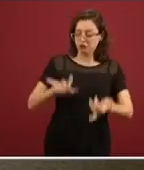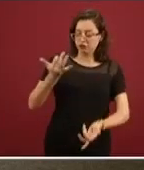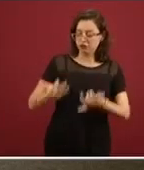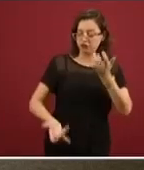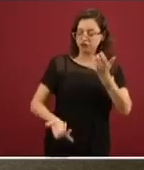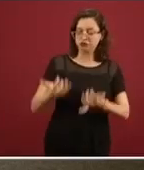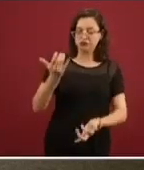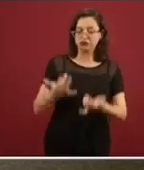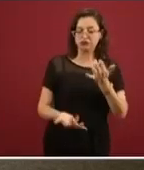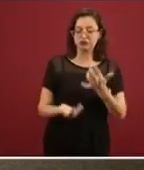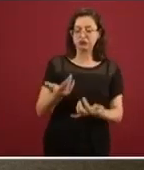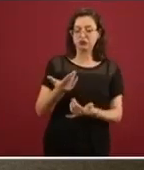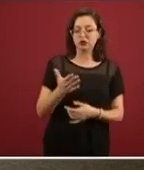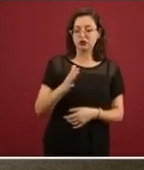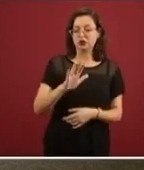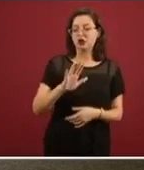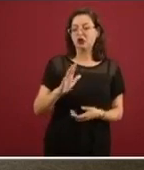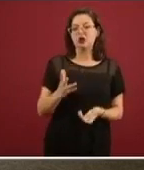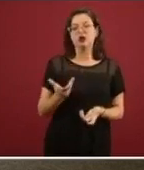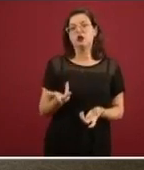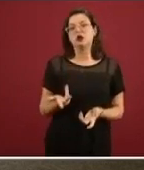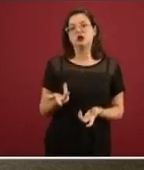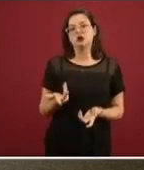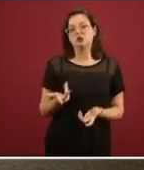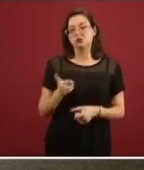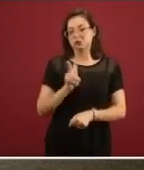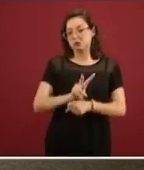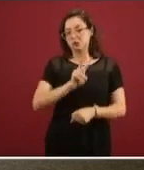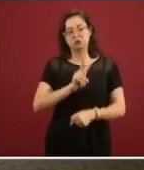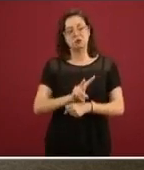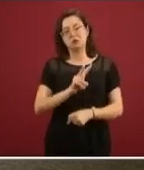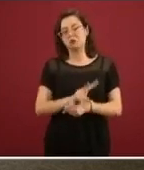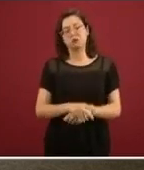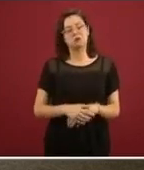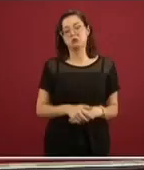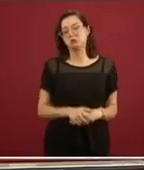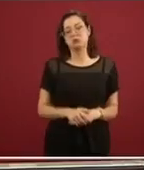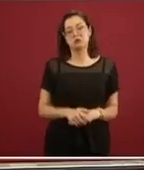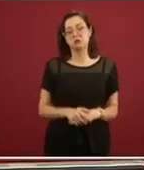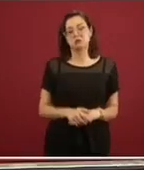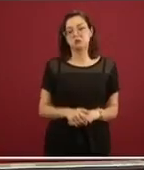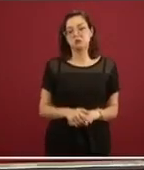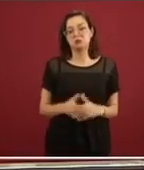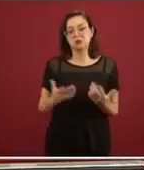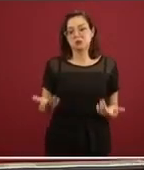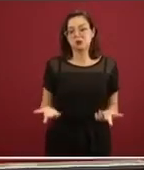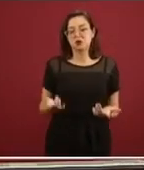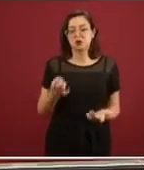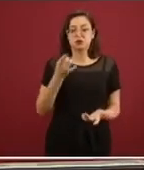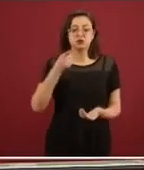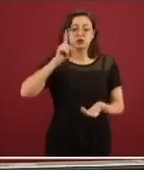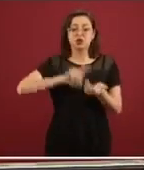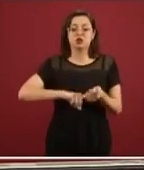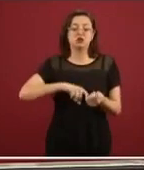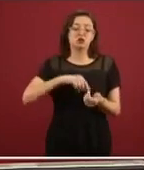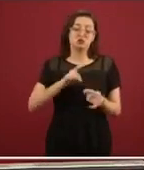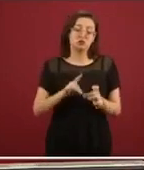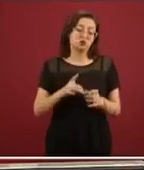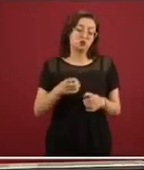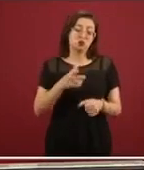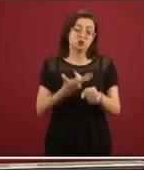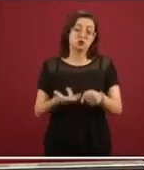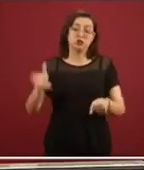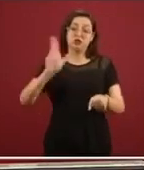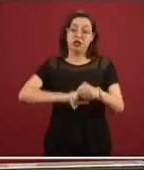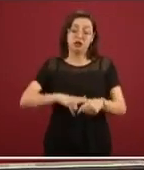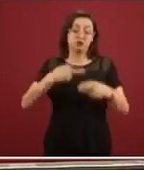humanos, esto no es parte del proceso de vigilancia. Esto es parte, por un lado, de la atención médica misma, en la medida que las